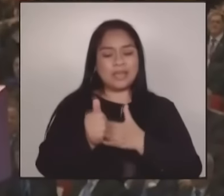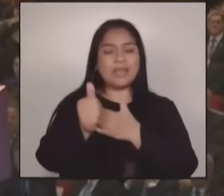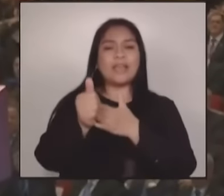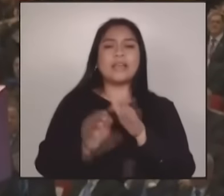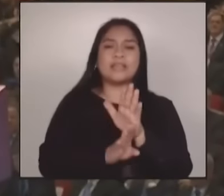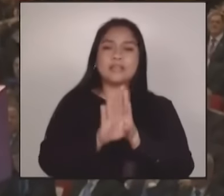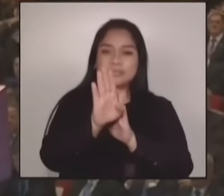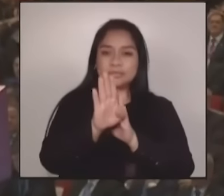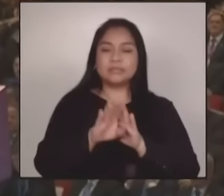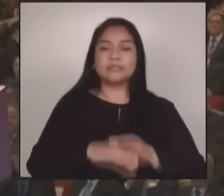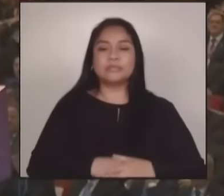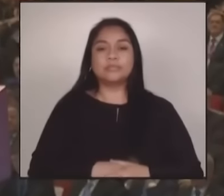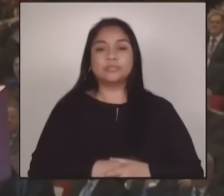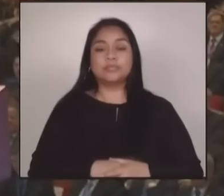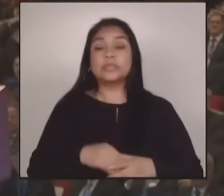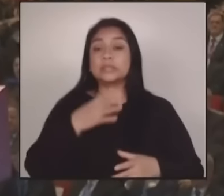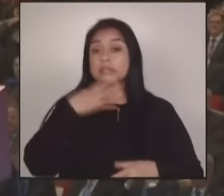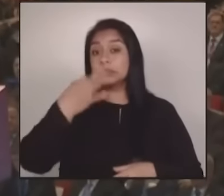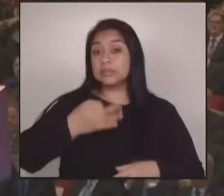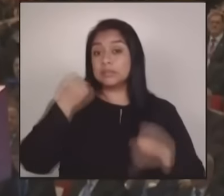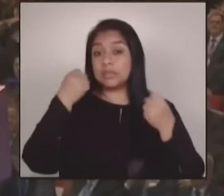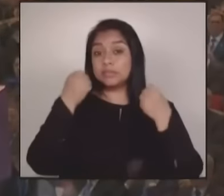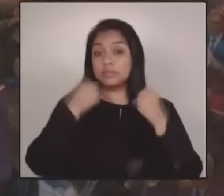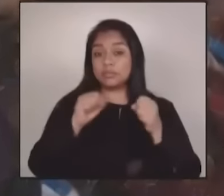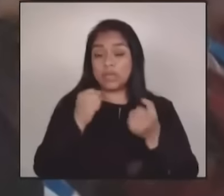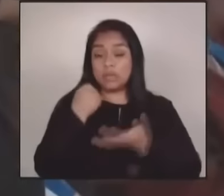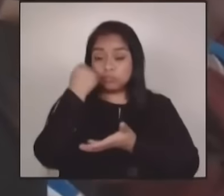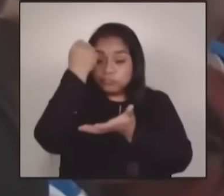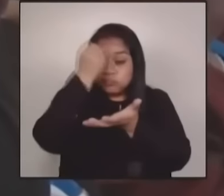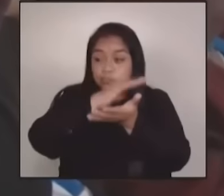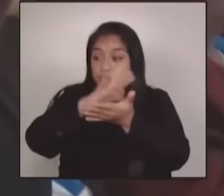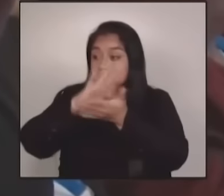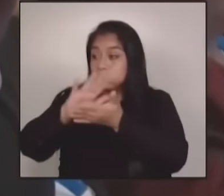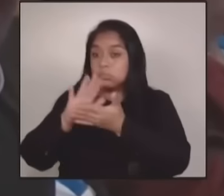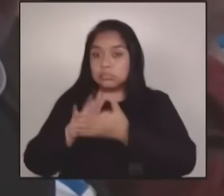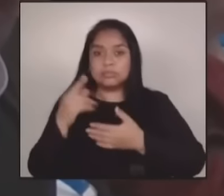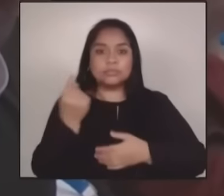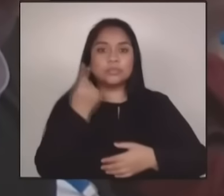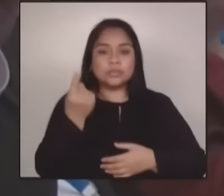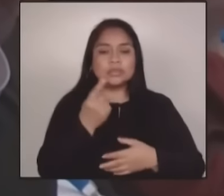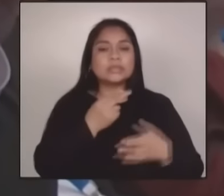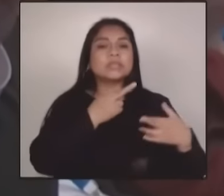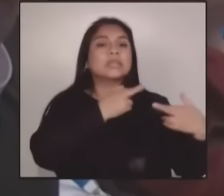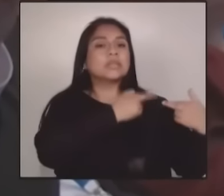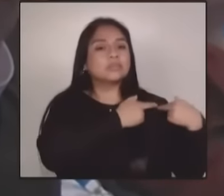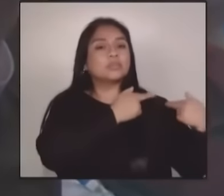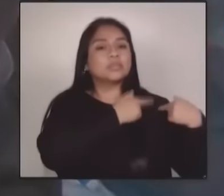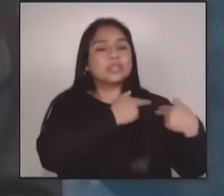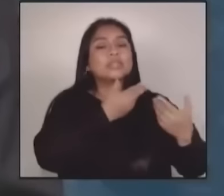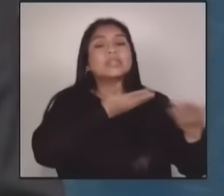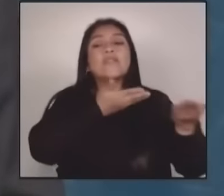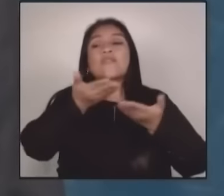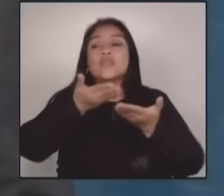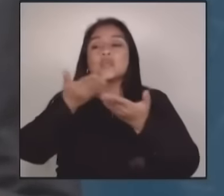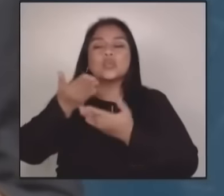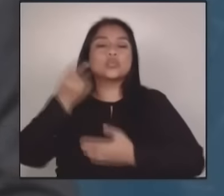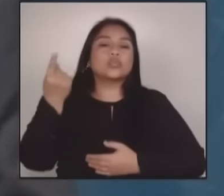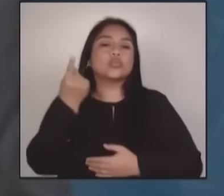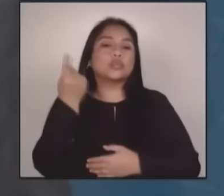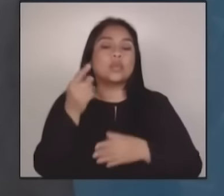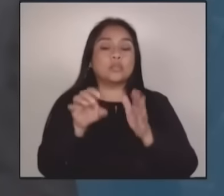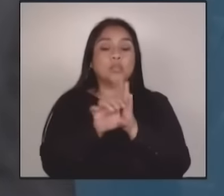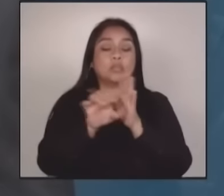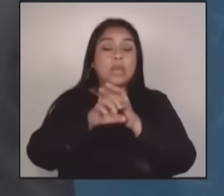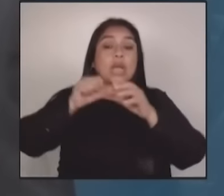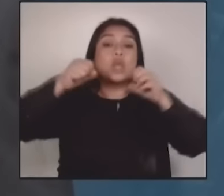desarrollo. Realizaremos inversiones significativas y responsables en servicios fundamentales como